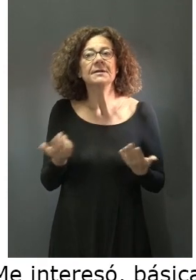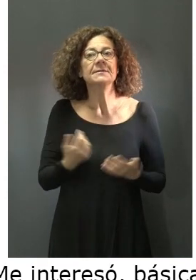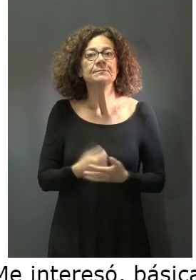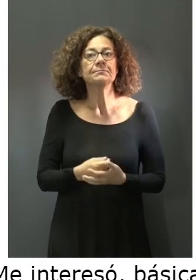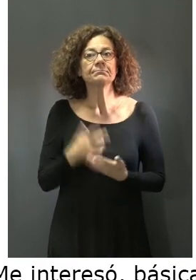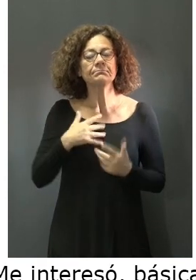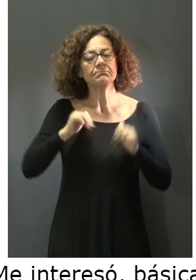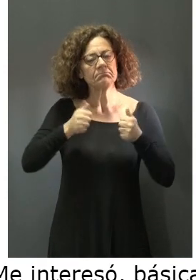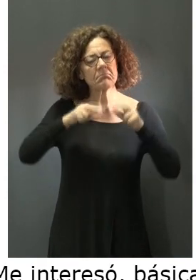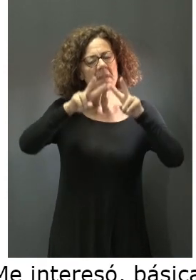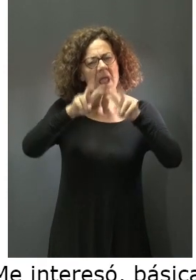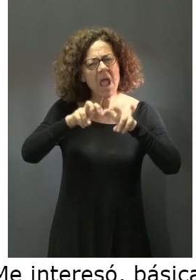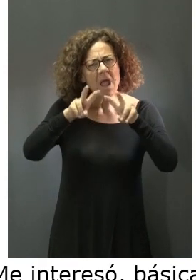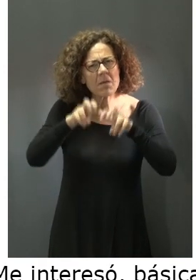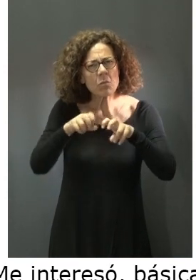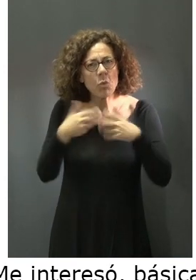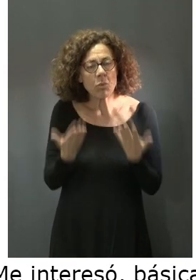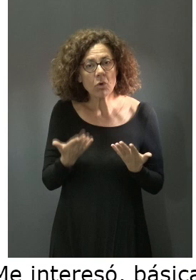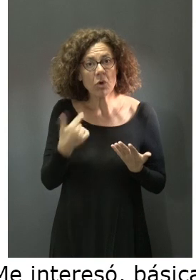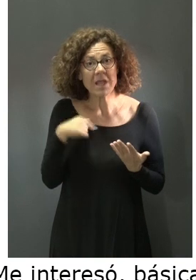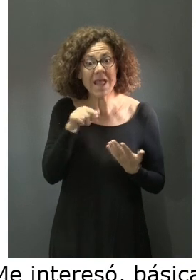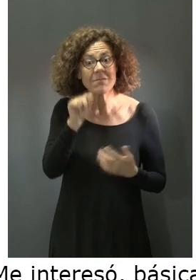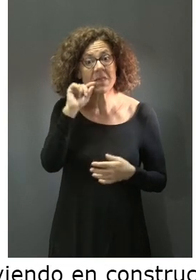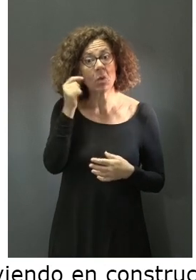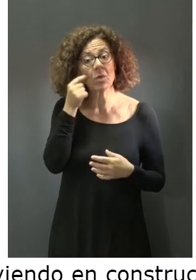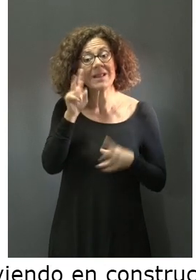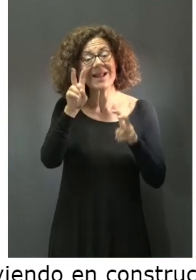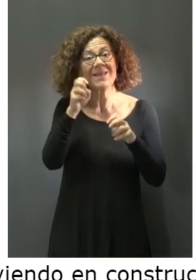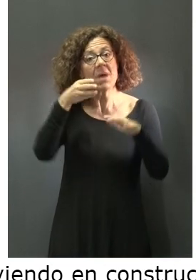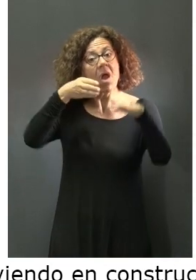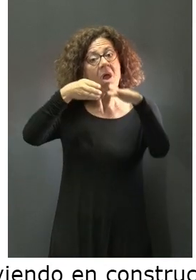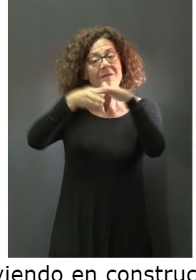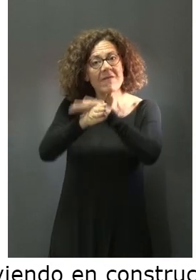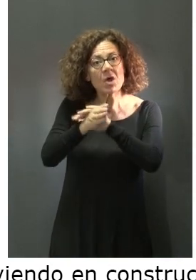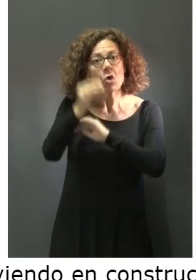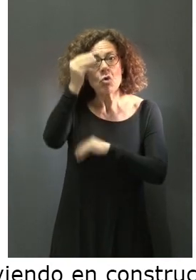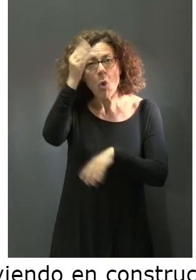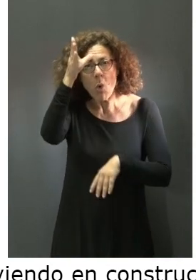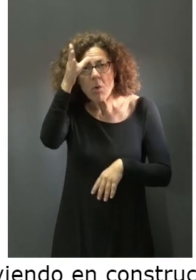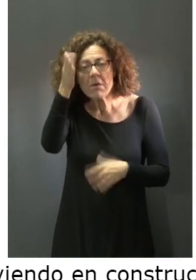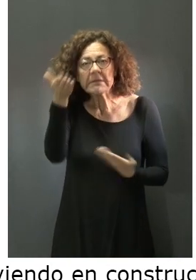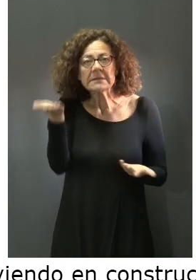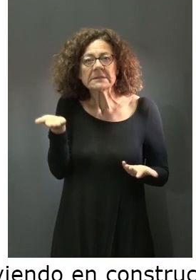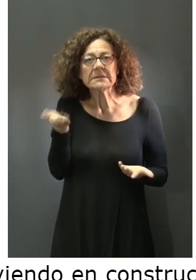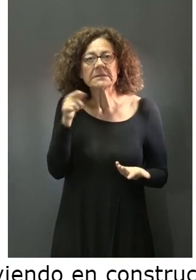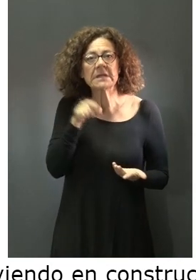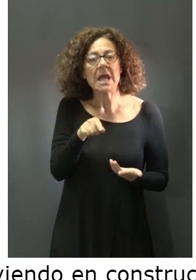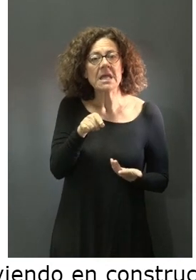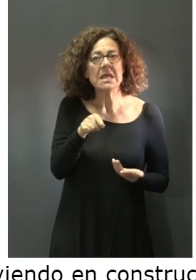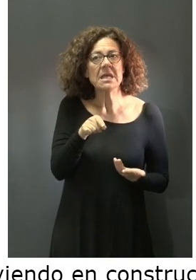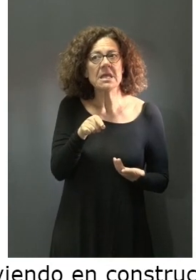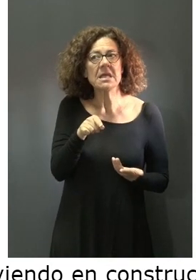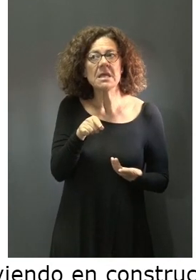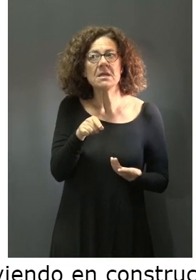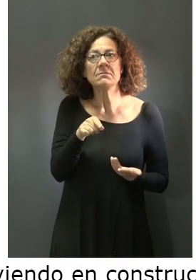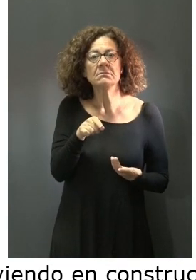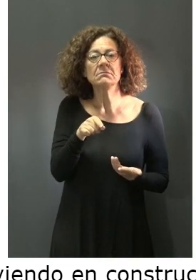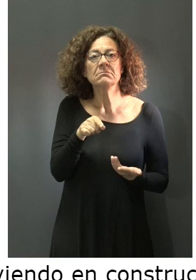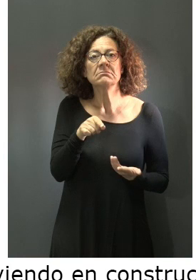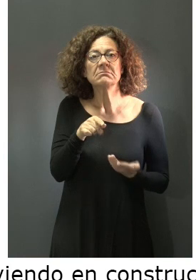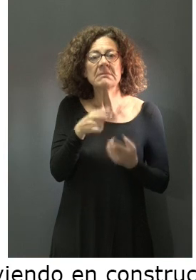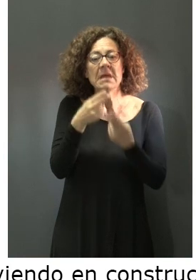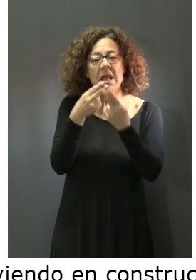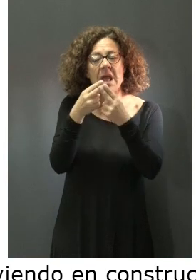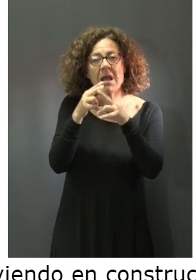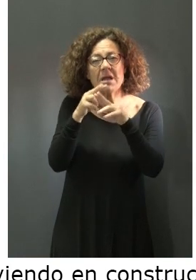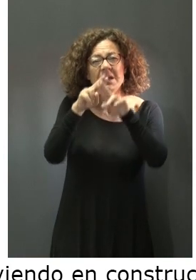y empecé a investigar un poco eso y vi que sobre la accesibilidad cognitiva había, bueno, no es que hubiese muy poco estudiado,